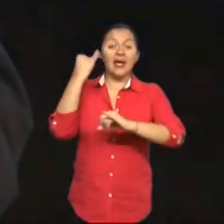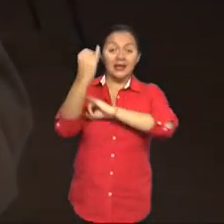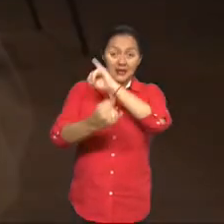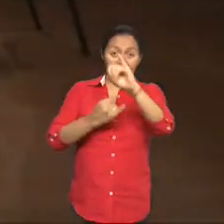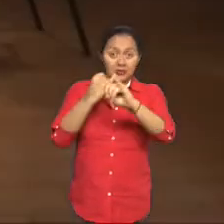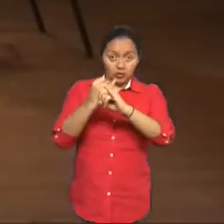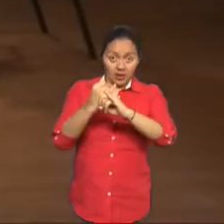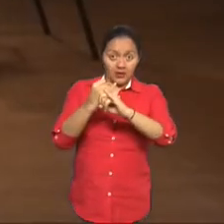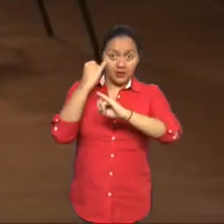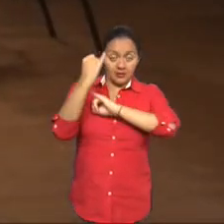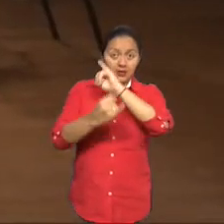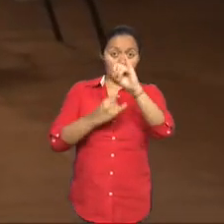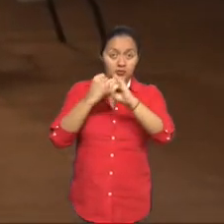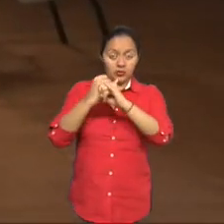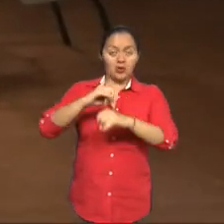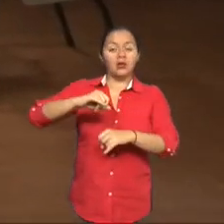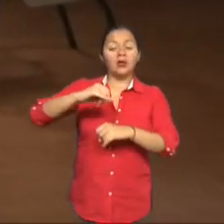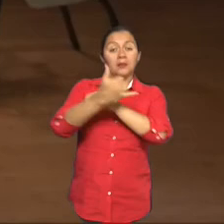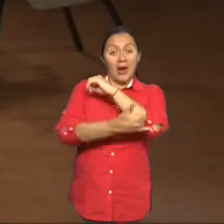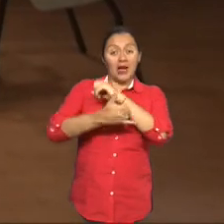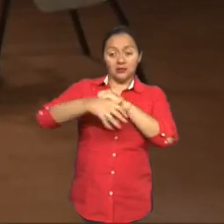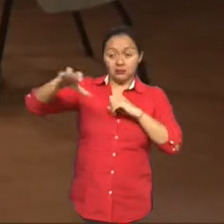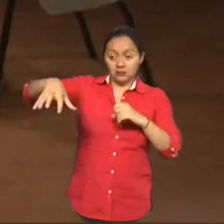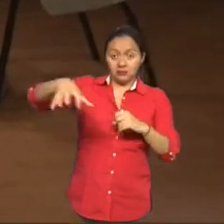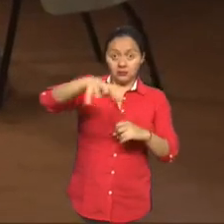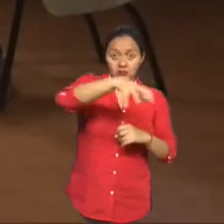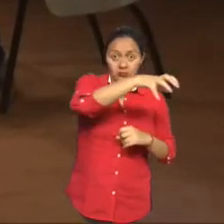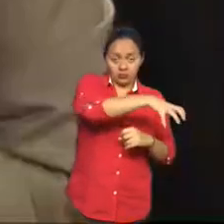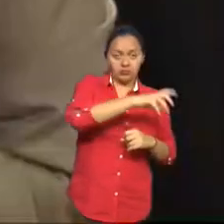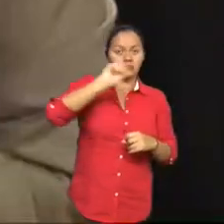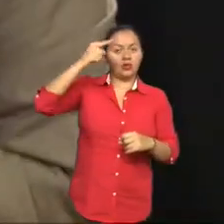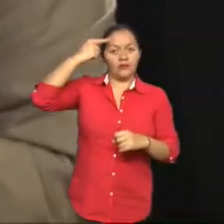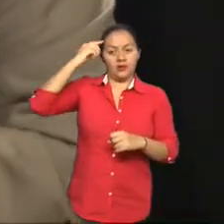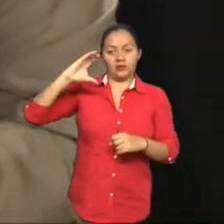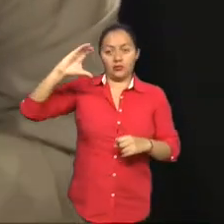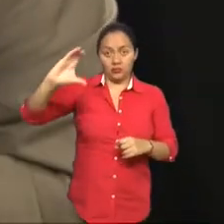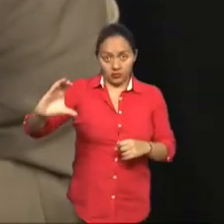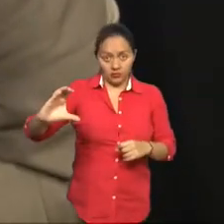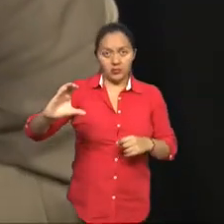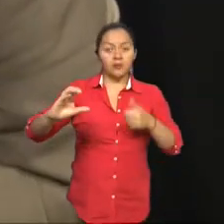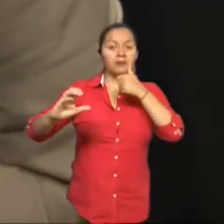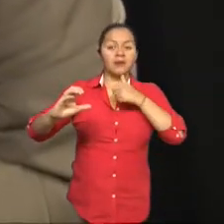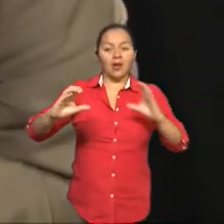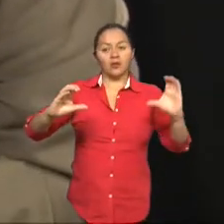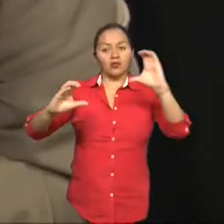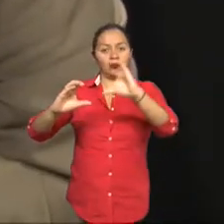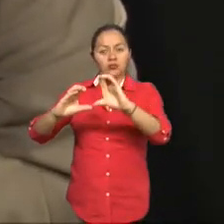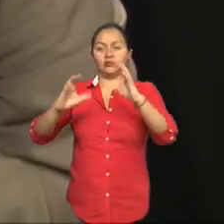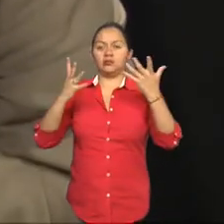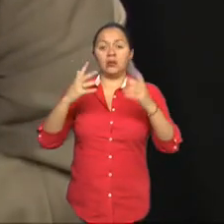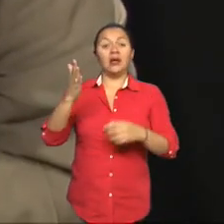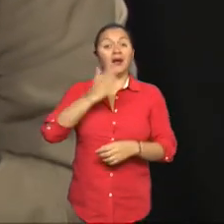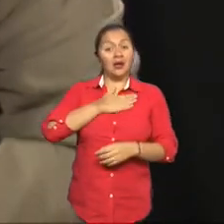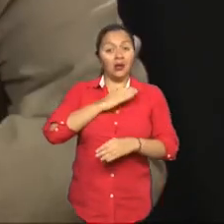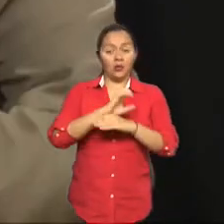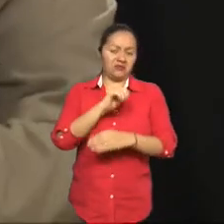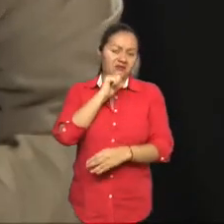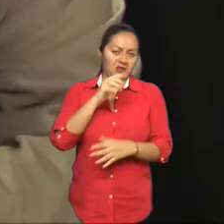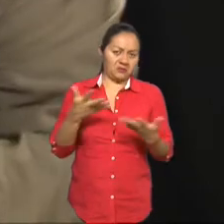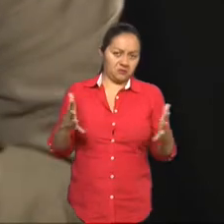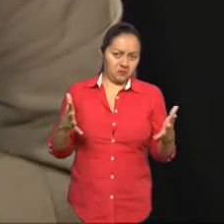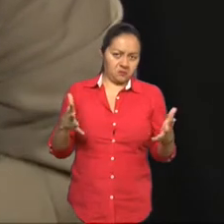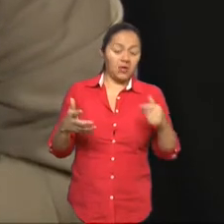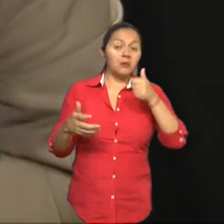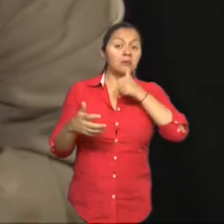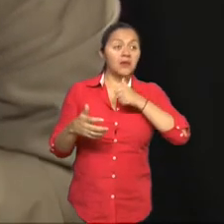muchos países que reciben recursos del Estado y de la empresa privada. En Ecuador no hemos tenido la suerte todavía y esa es nuestra lucha, de que la empresa